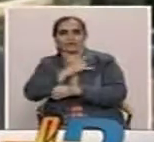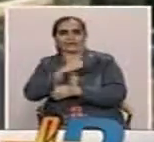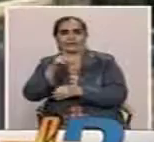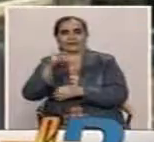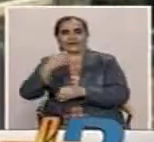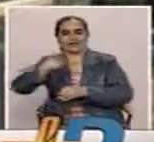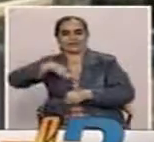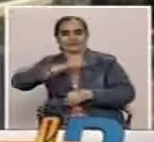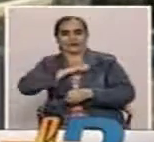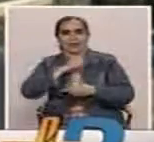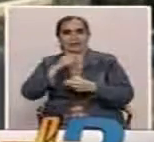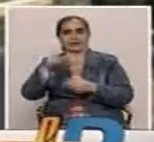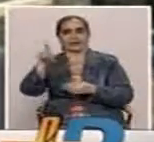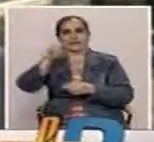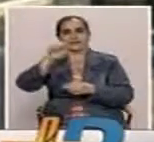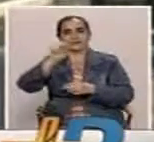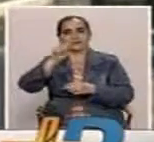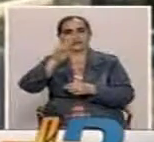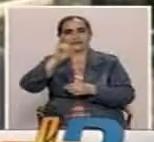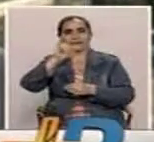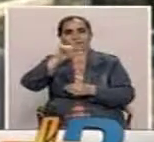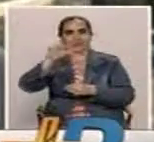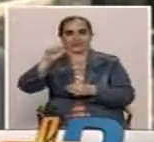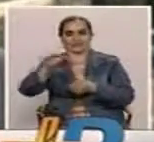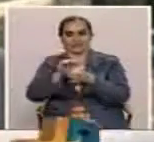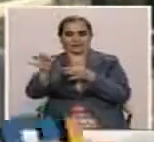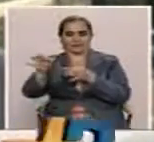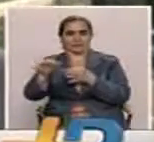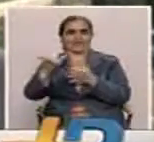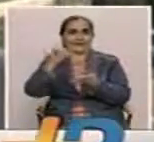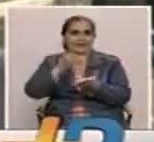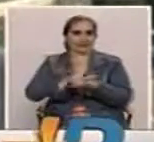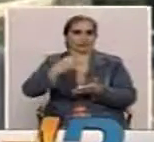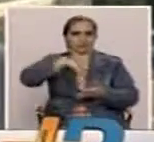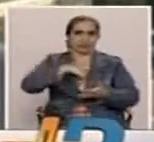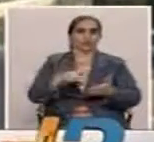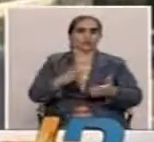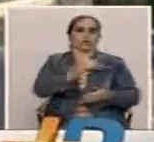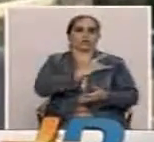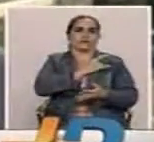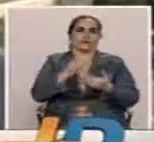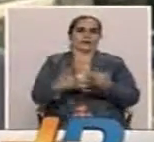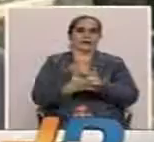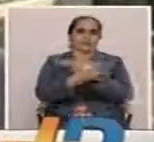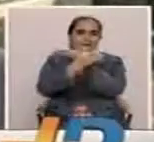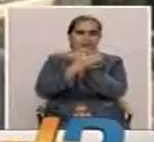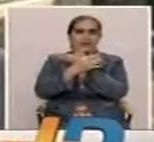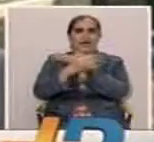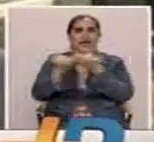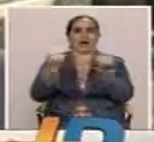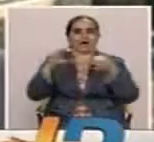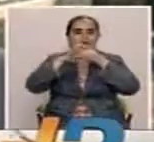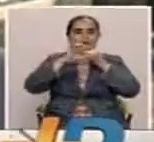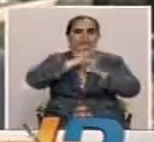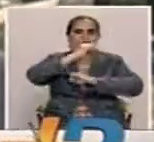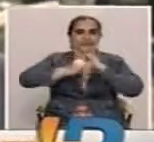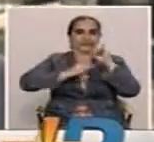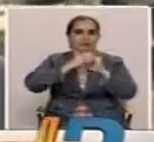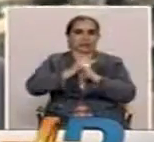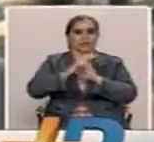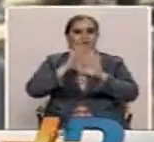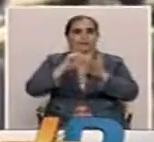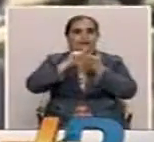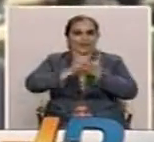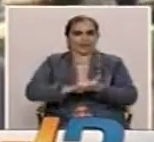España, estamos internacionalizando aún más la universidad con el aspecto académico y